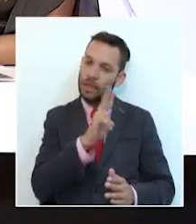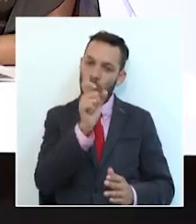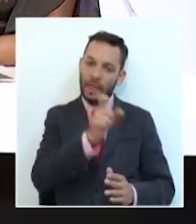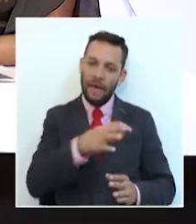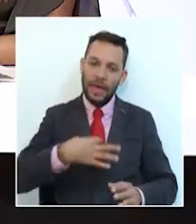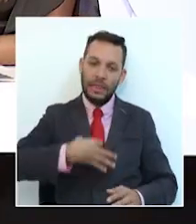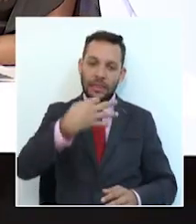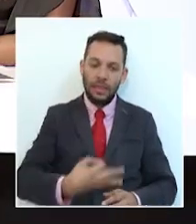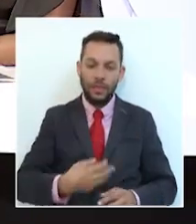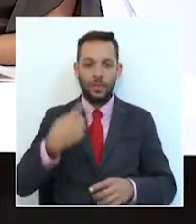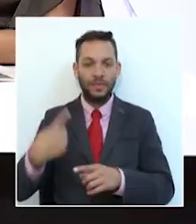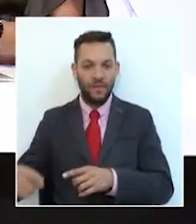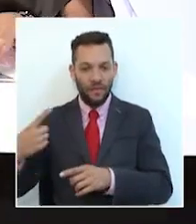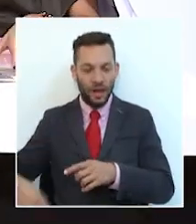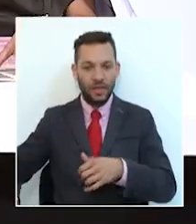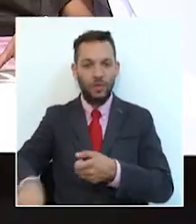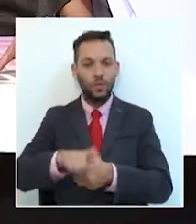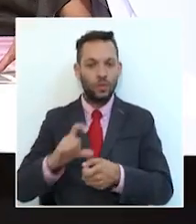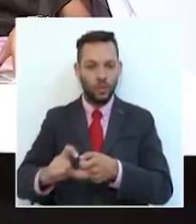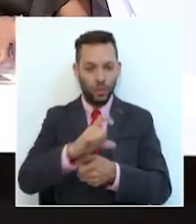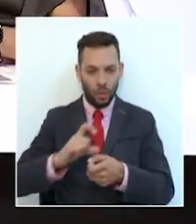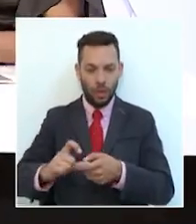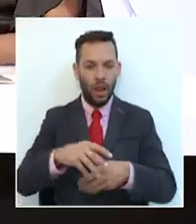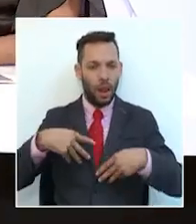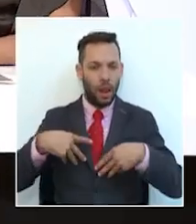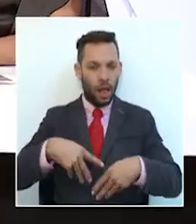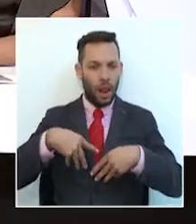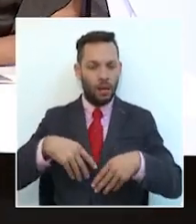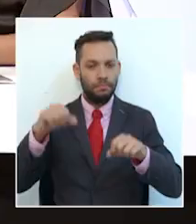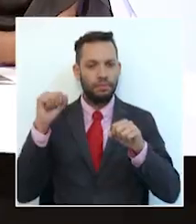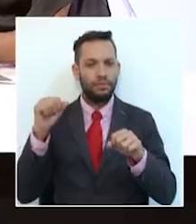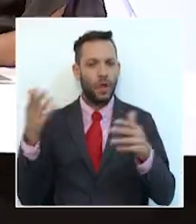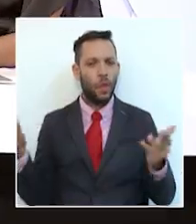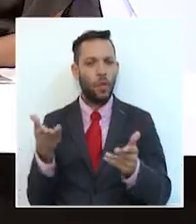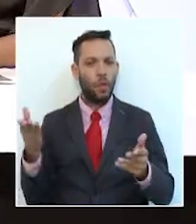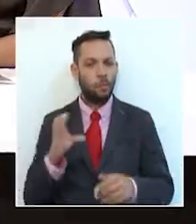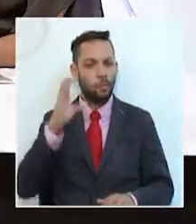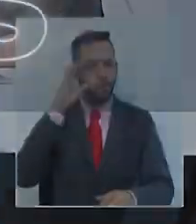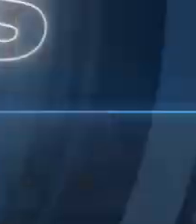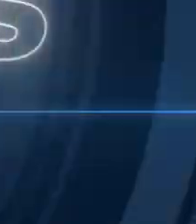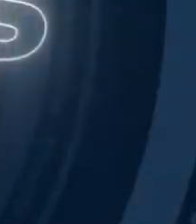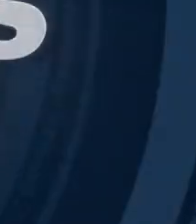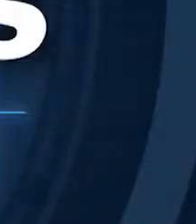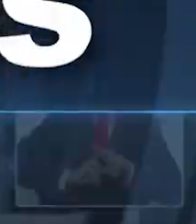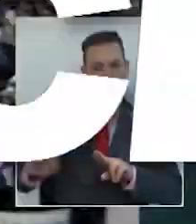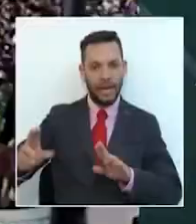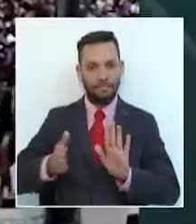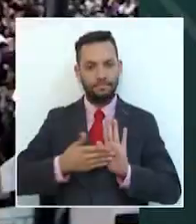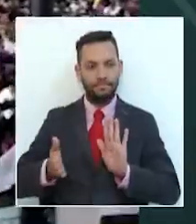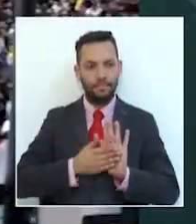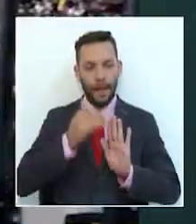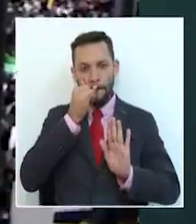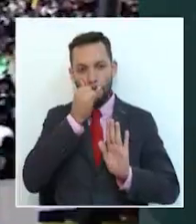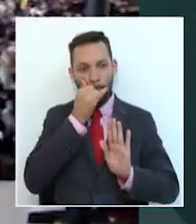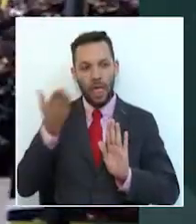ya en diferentes ciudades del eje cafetero se han venido desarrollando manifestaciones y marchas. Miremos, por ejemplo, el caso de la ciudad de Manizales. Tenemos imágenes exclusivas de